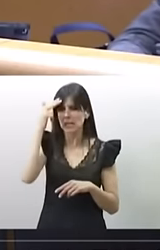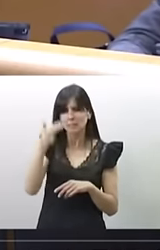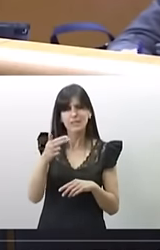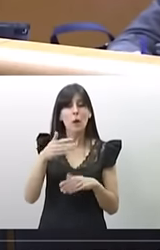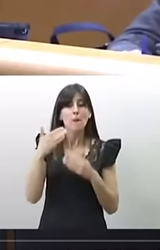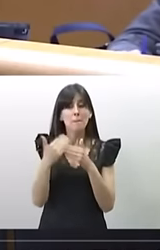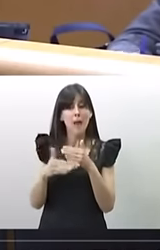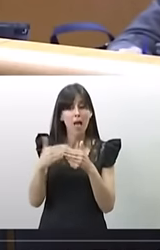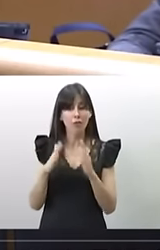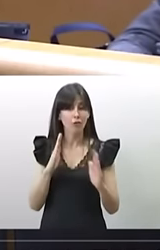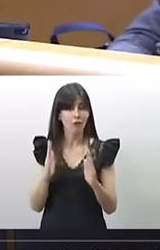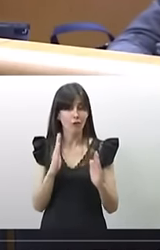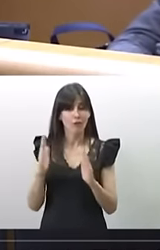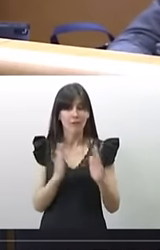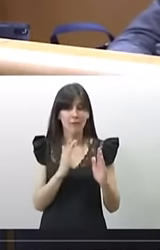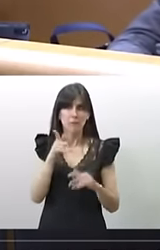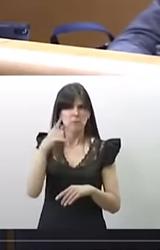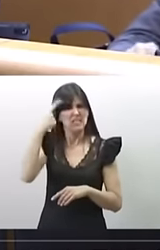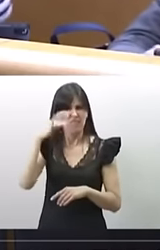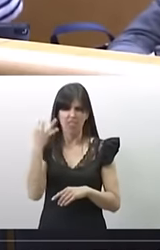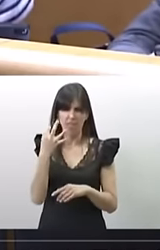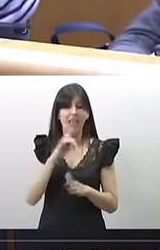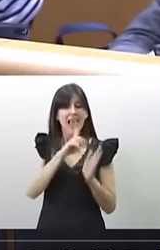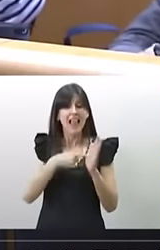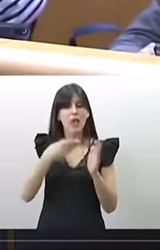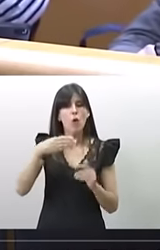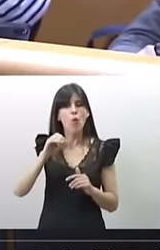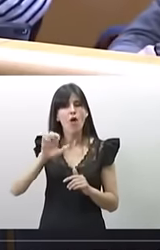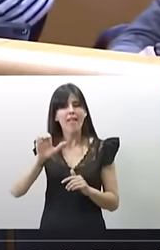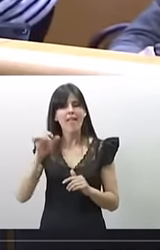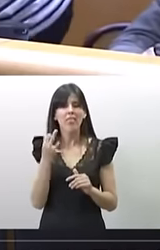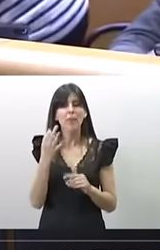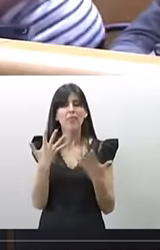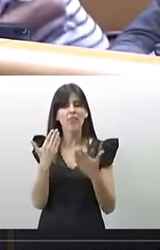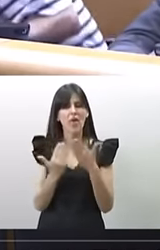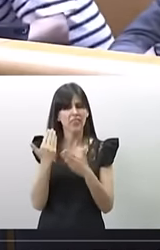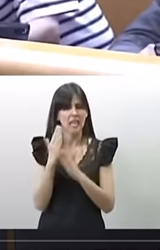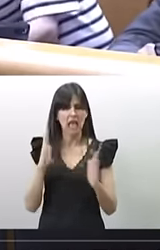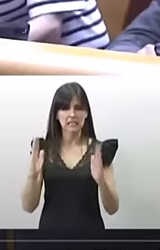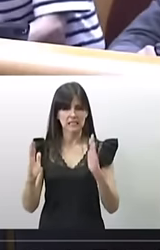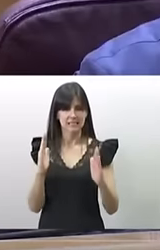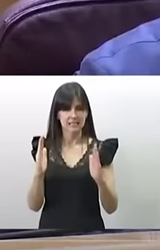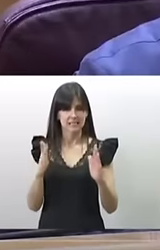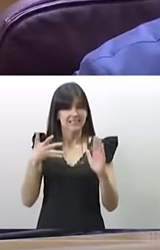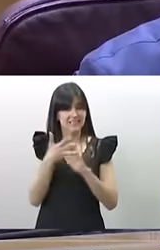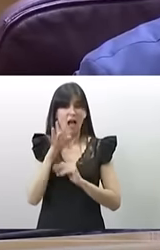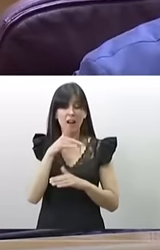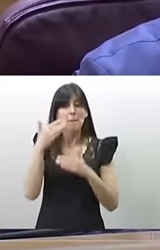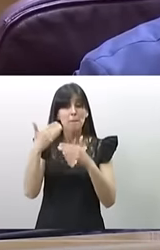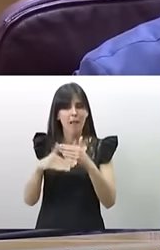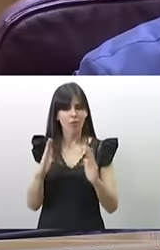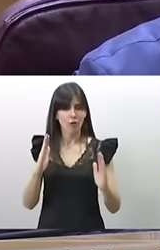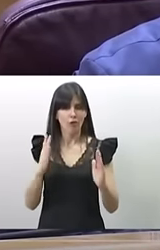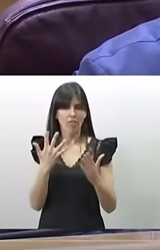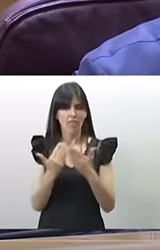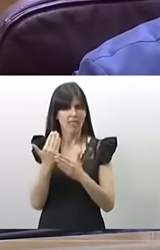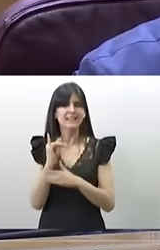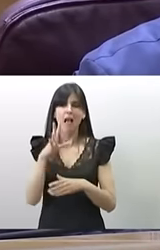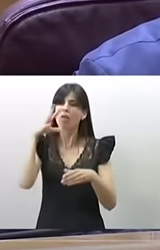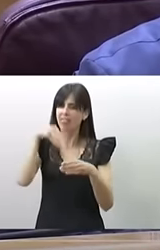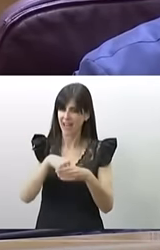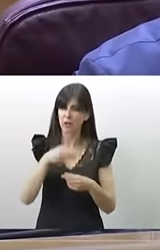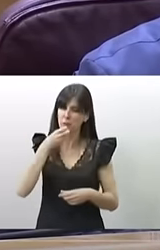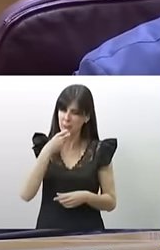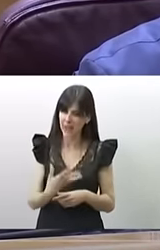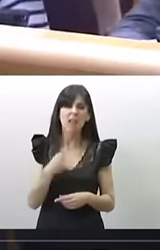los plazos medios para publicar cualquier ley en el BOE es aproximadamente 10 días, con lo cual estamos dentro del plazo habitual. Pero mire, ya que usted me